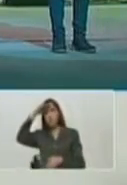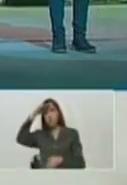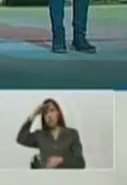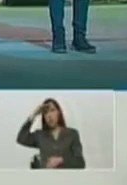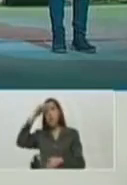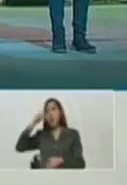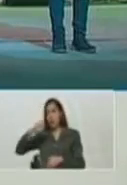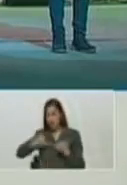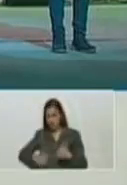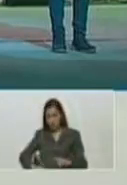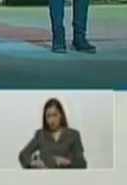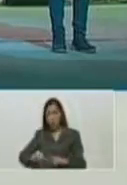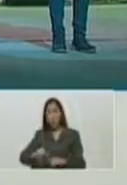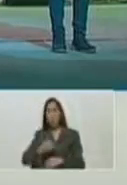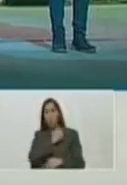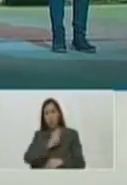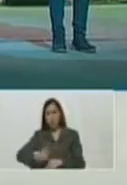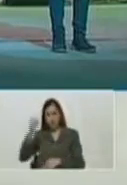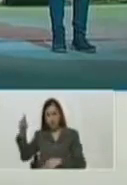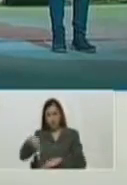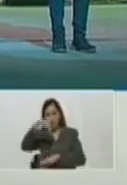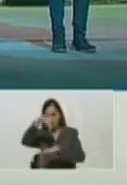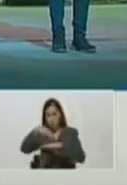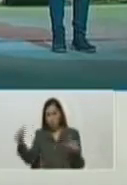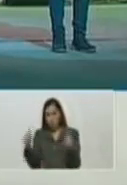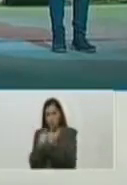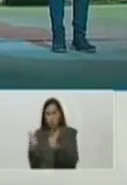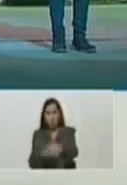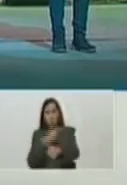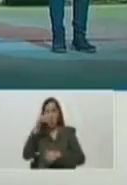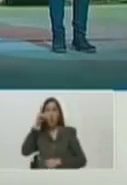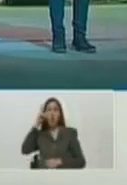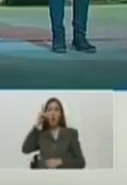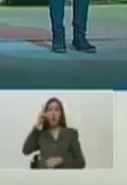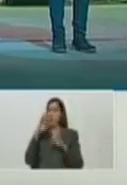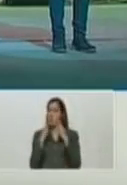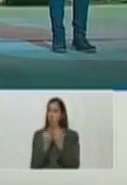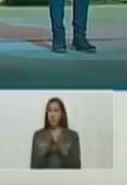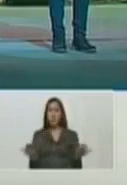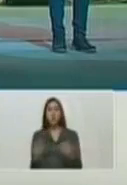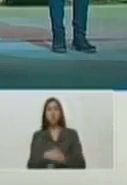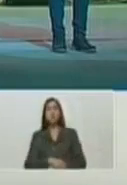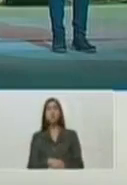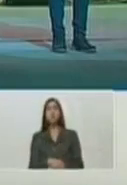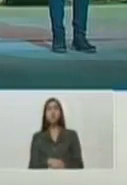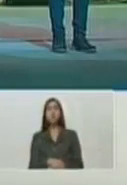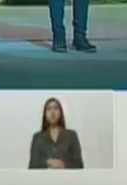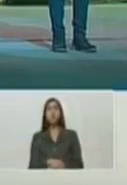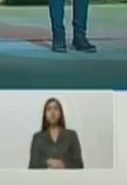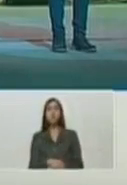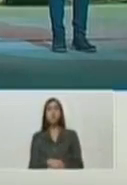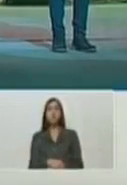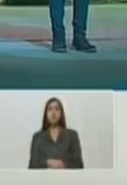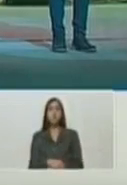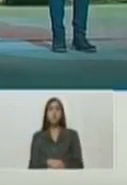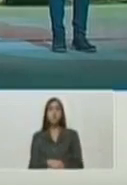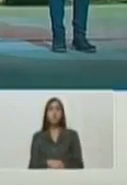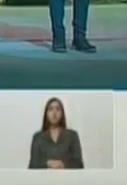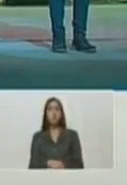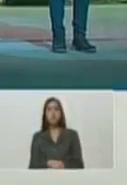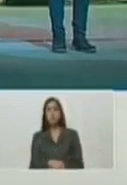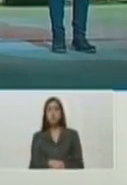Jorgito, Jorge hijo y Delcy. Muy cerca, familia, pues. Y